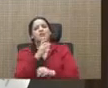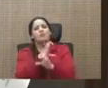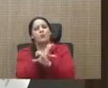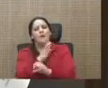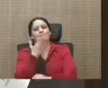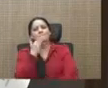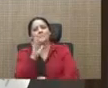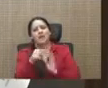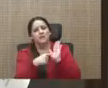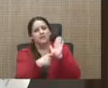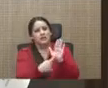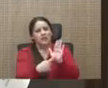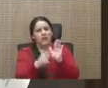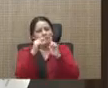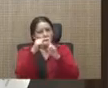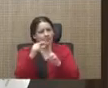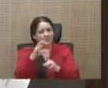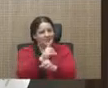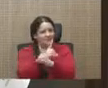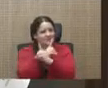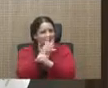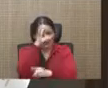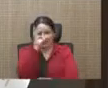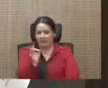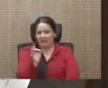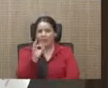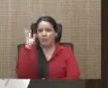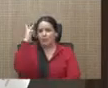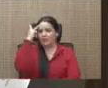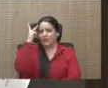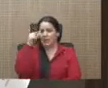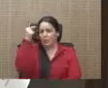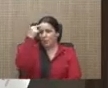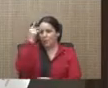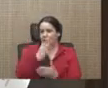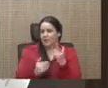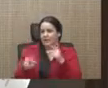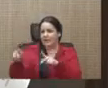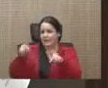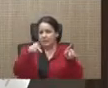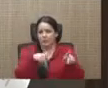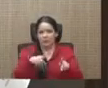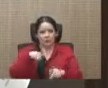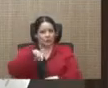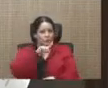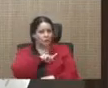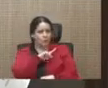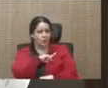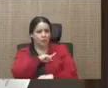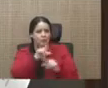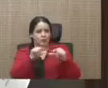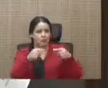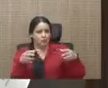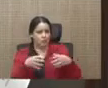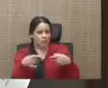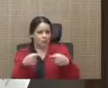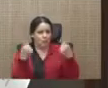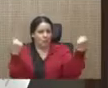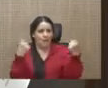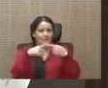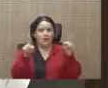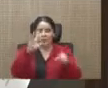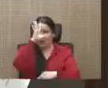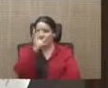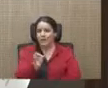términos de la defensa de credibilidad política del gobierno por parte de la ciudadanía y de nosotros, las fuerzas opositoras. Pero creemos que